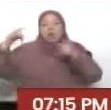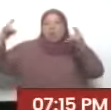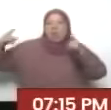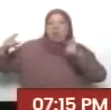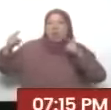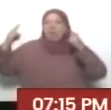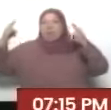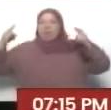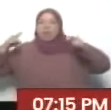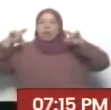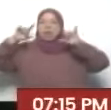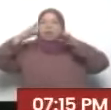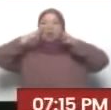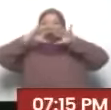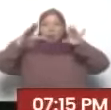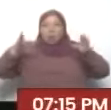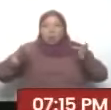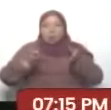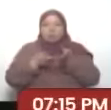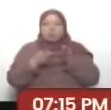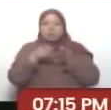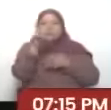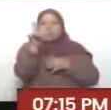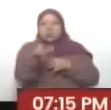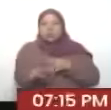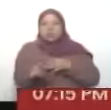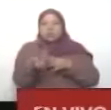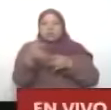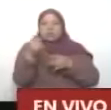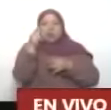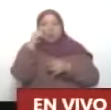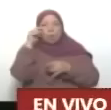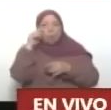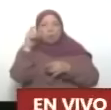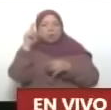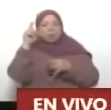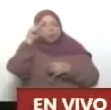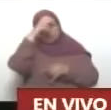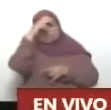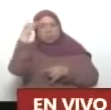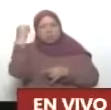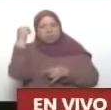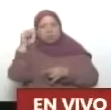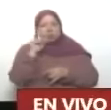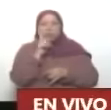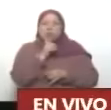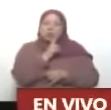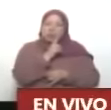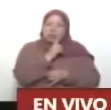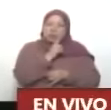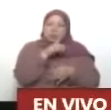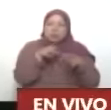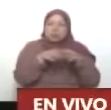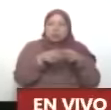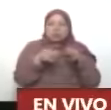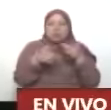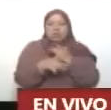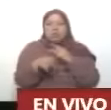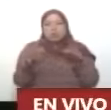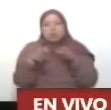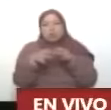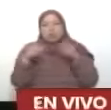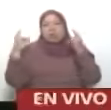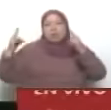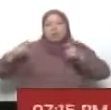mundo. El baterista de Deep Purple Profunda, no recuerdo el nombre ahorita. El baterista de Ten Year Aster, que son los grandes grupos